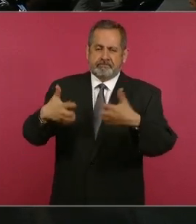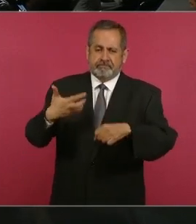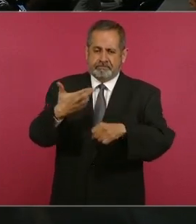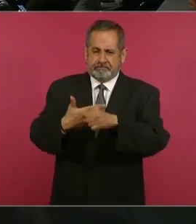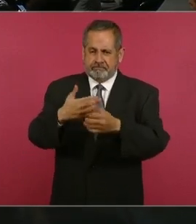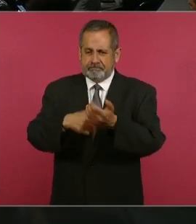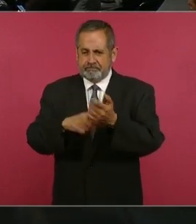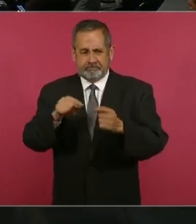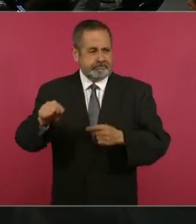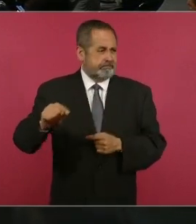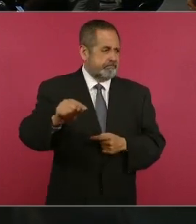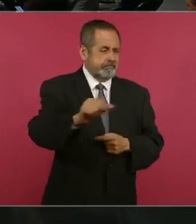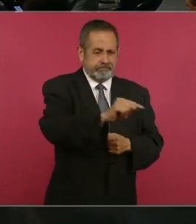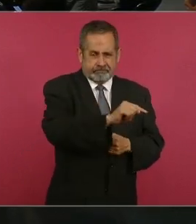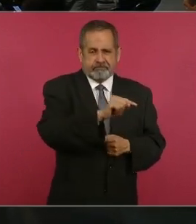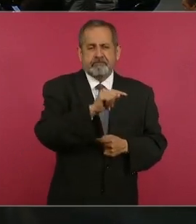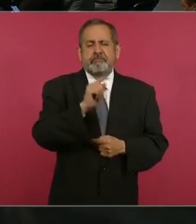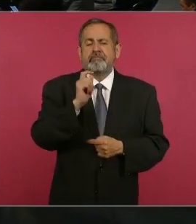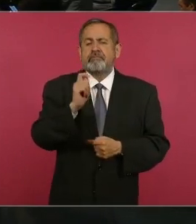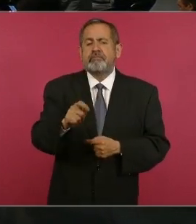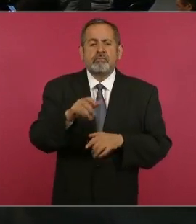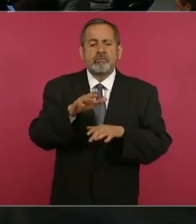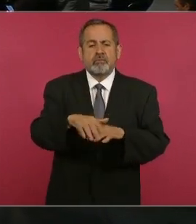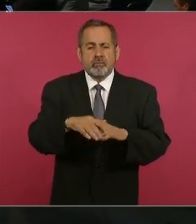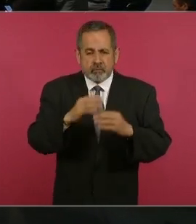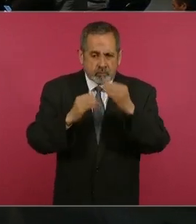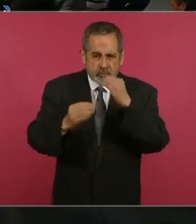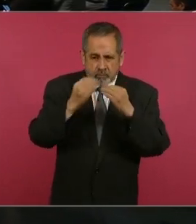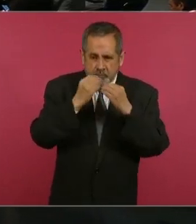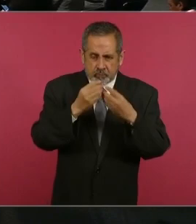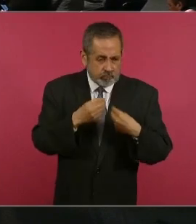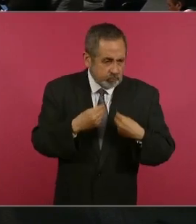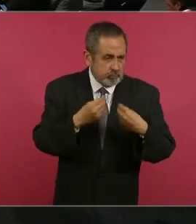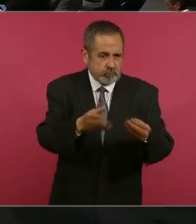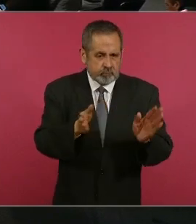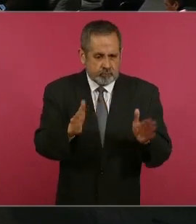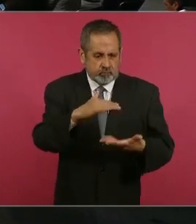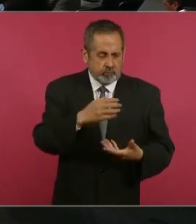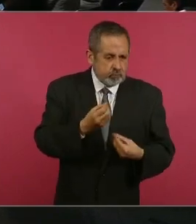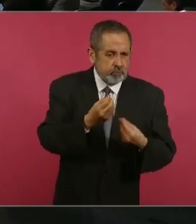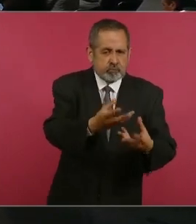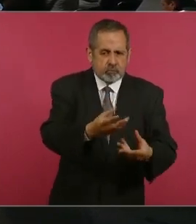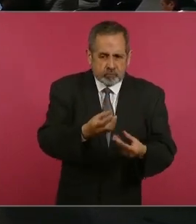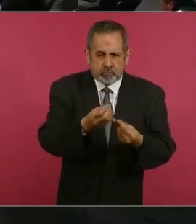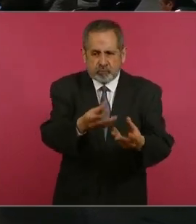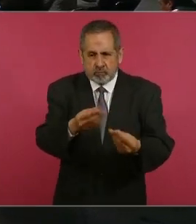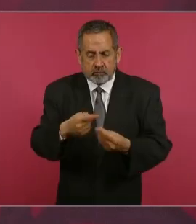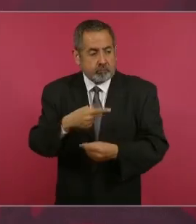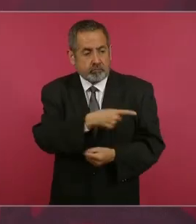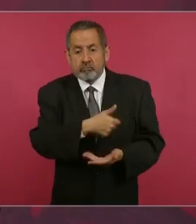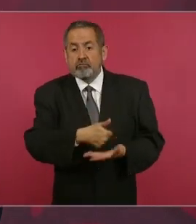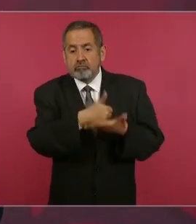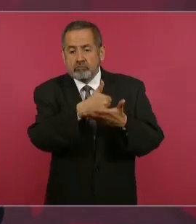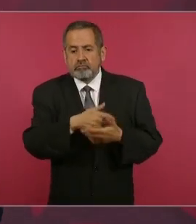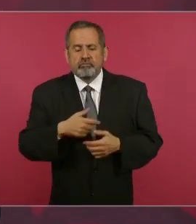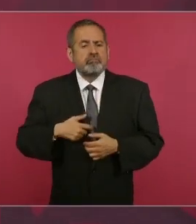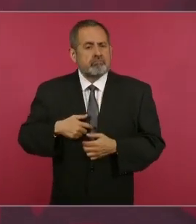que abastecen de alimentos están ayudando. Se habló